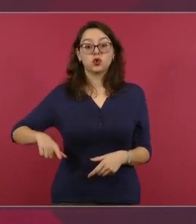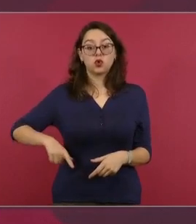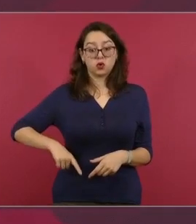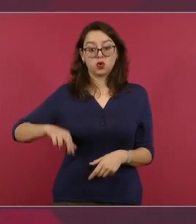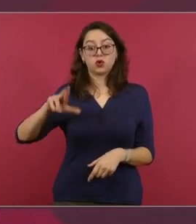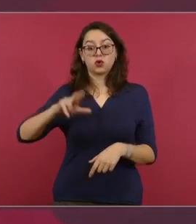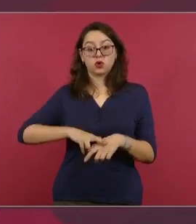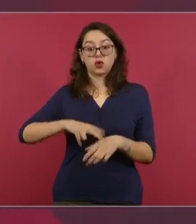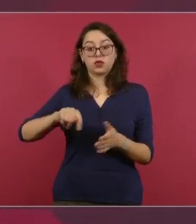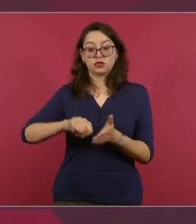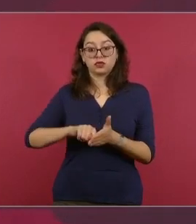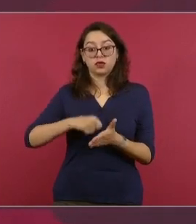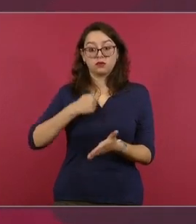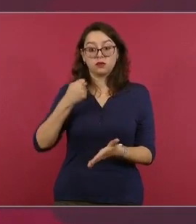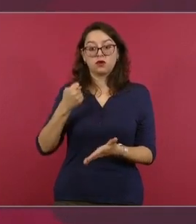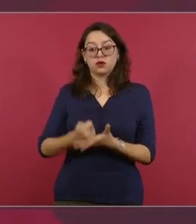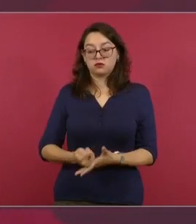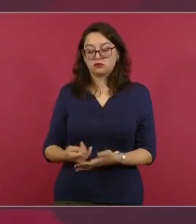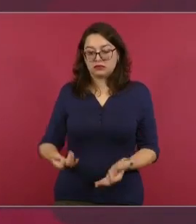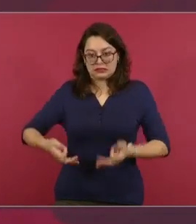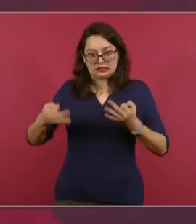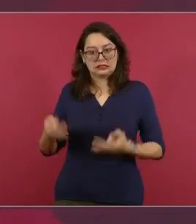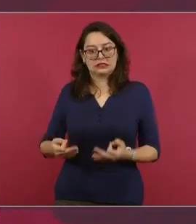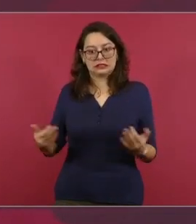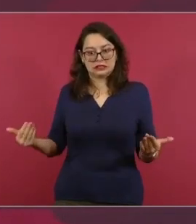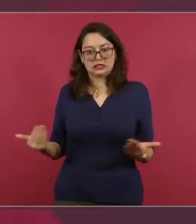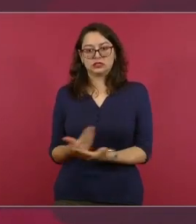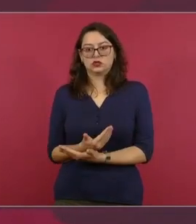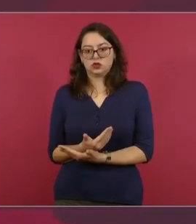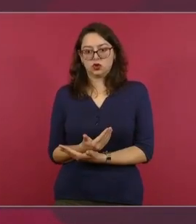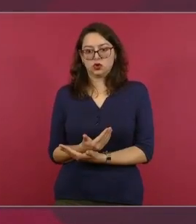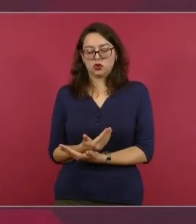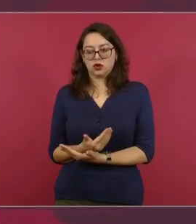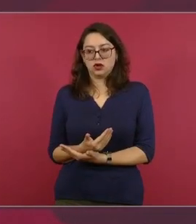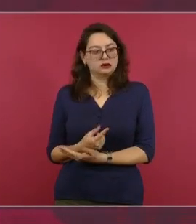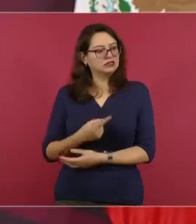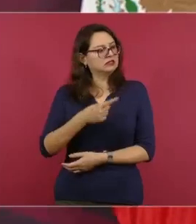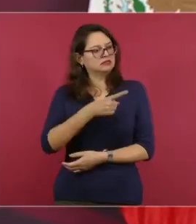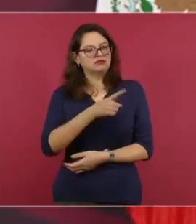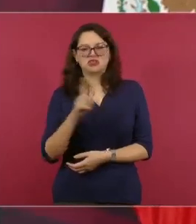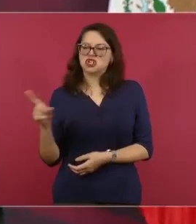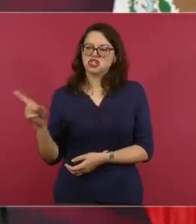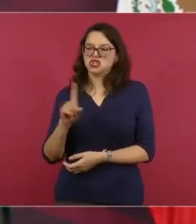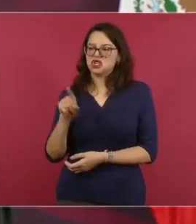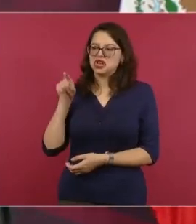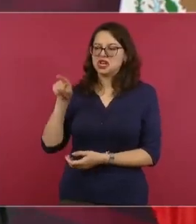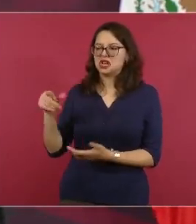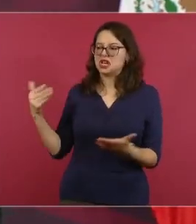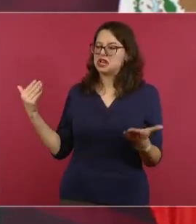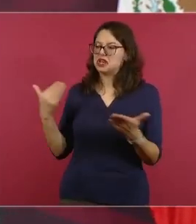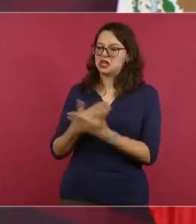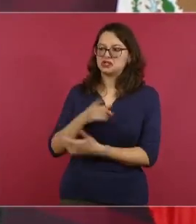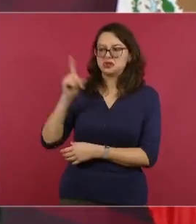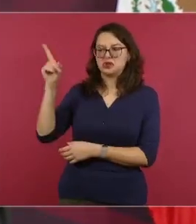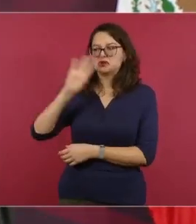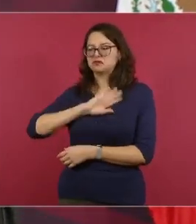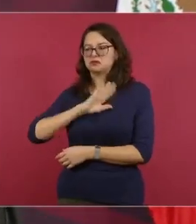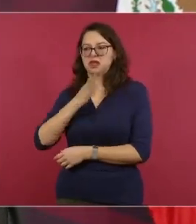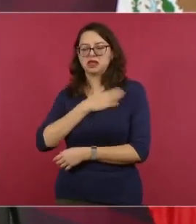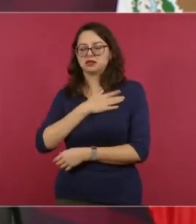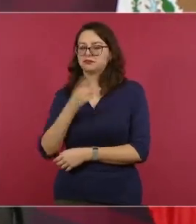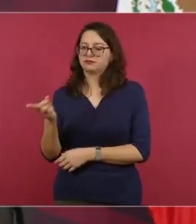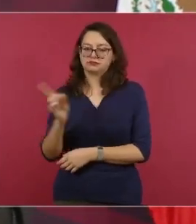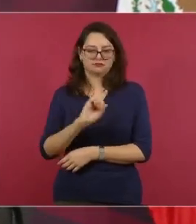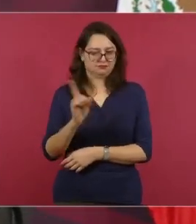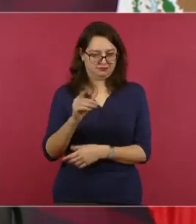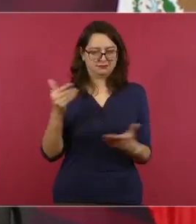los críticos decían que no era de Tamaulipas, que era nacido en España, Manuel González, pero no,